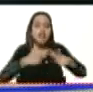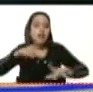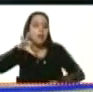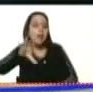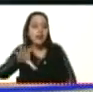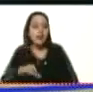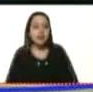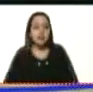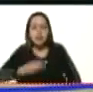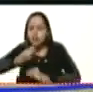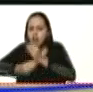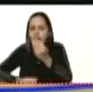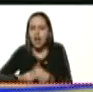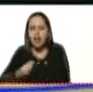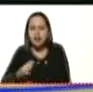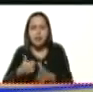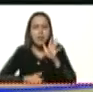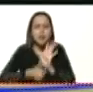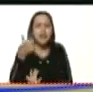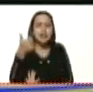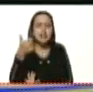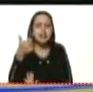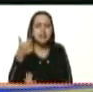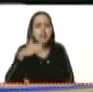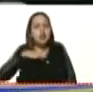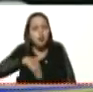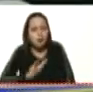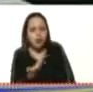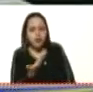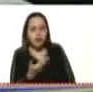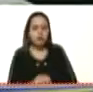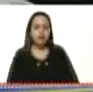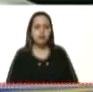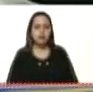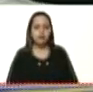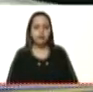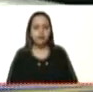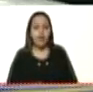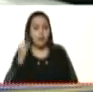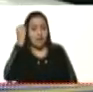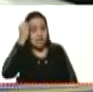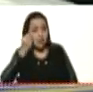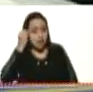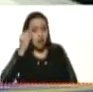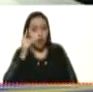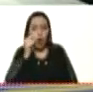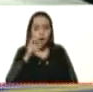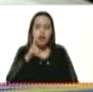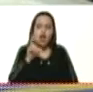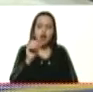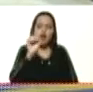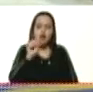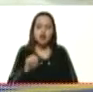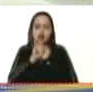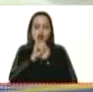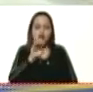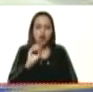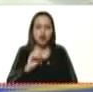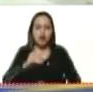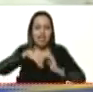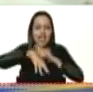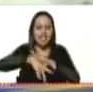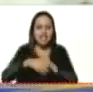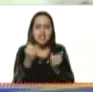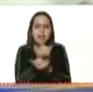ejecutaré más de lo que puedo. Su pensamiento Una de las raíces de nuestra